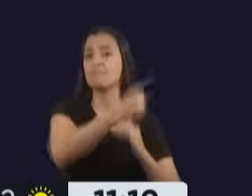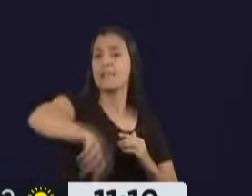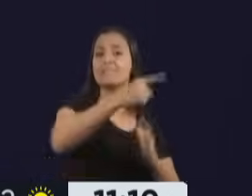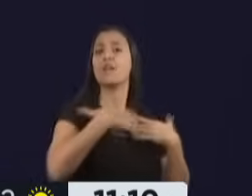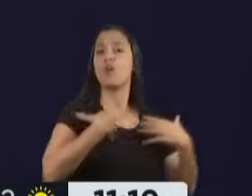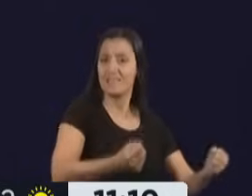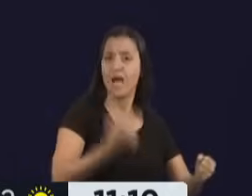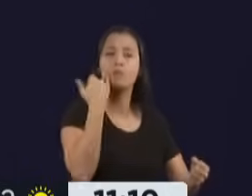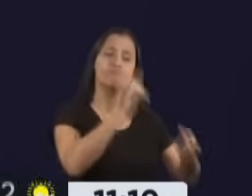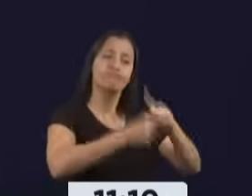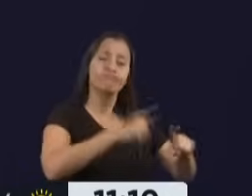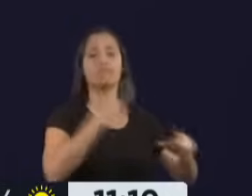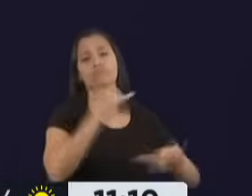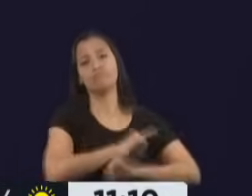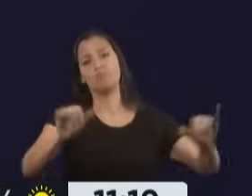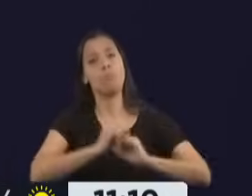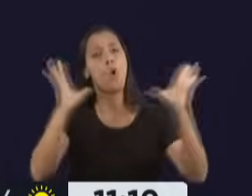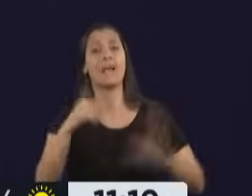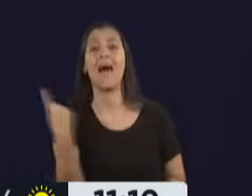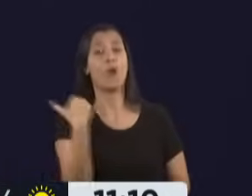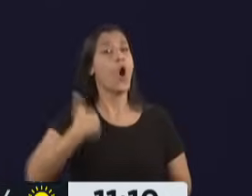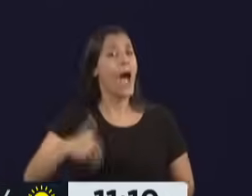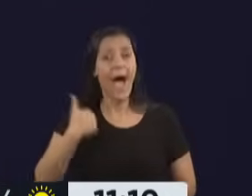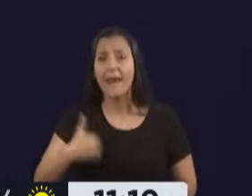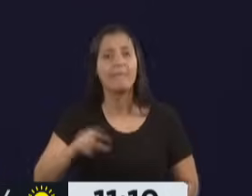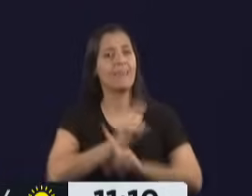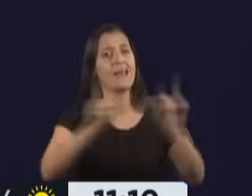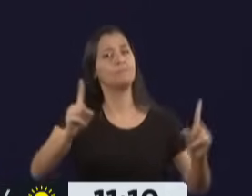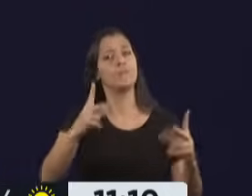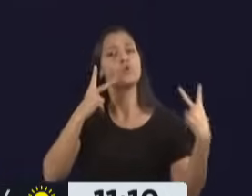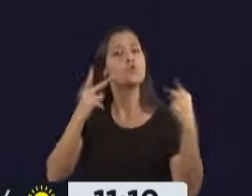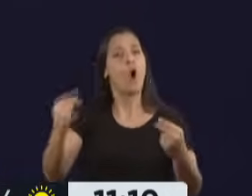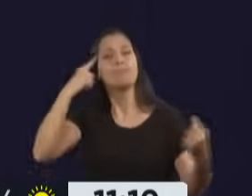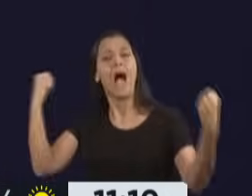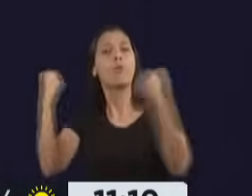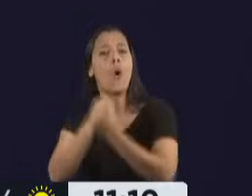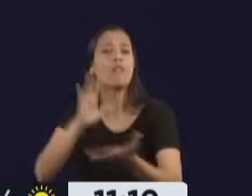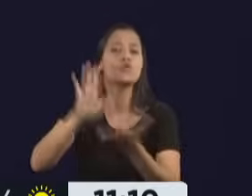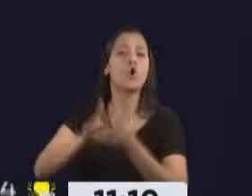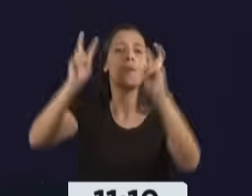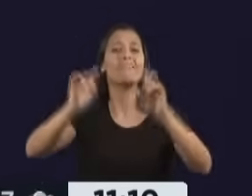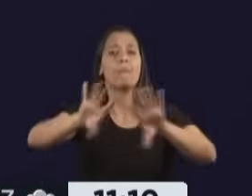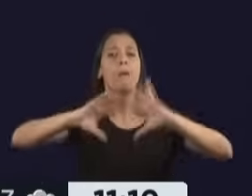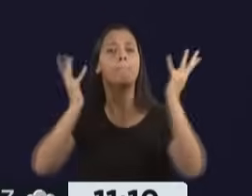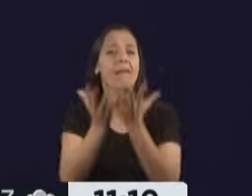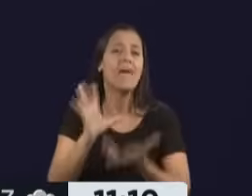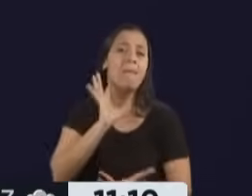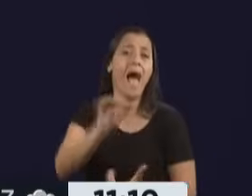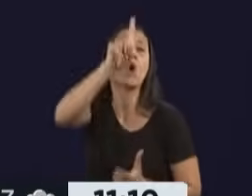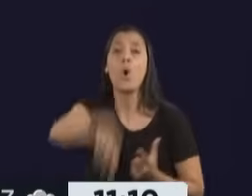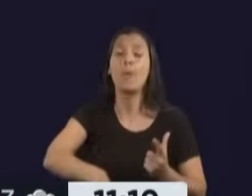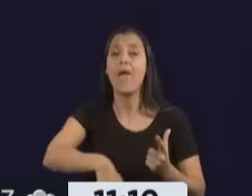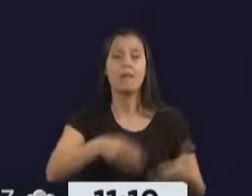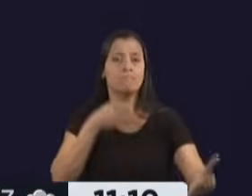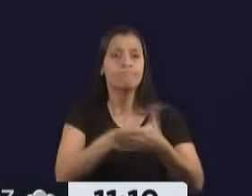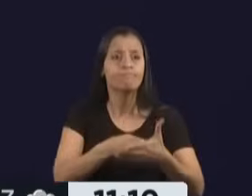Argentina dejaron en claro que nuestro país no suscribirá ningún acuerdo pandémico que pueda afectar la soberanía